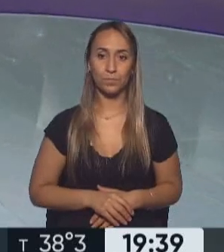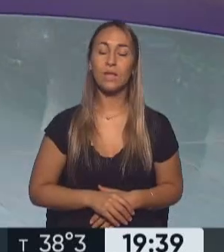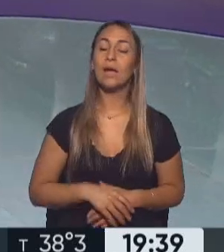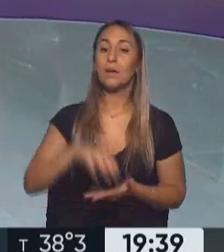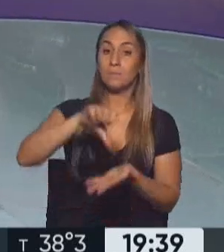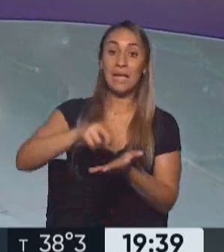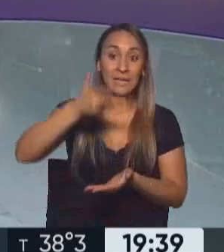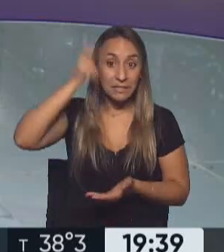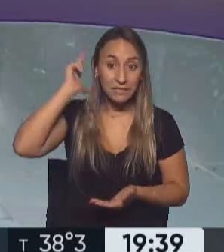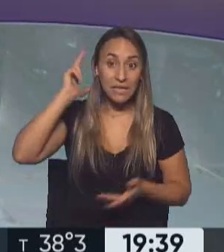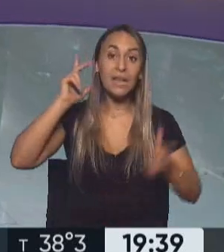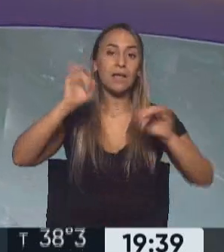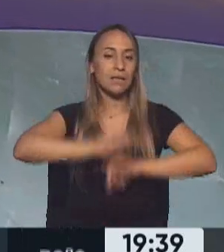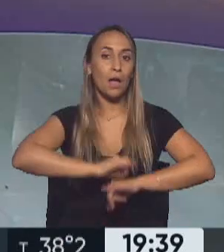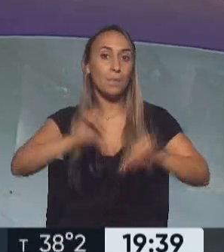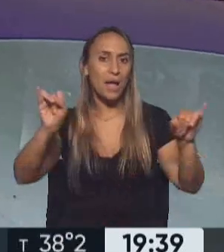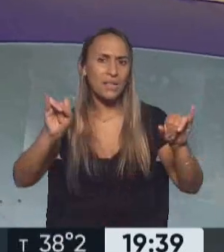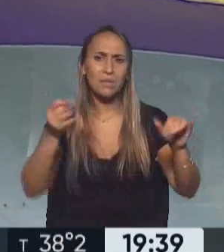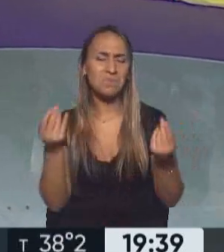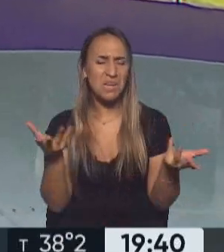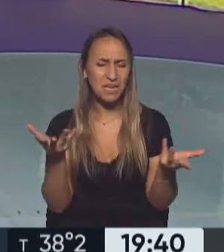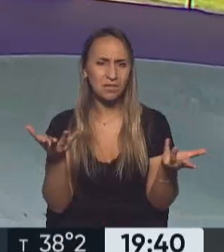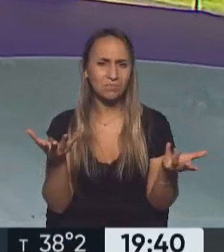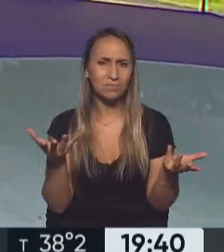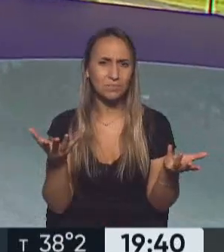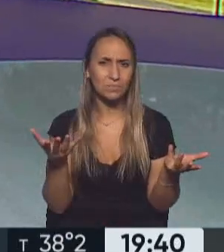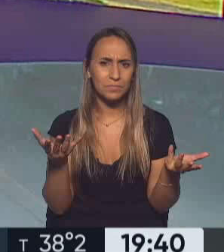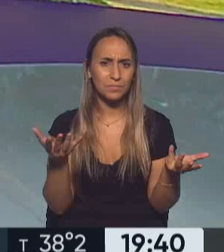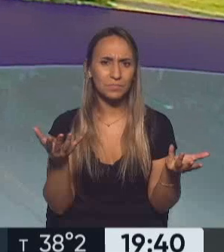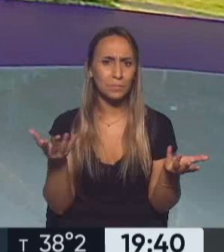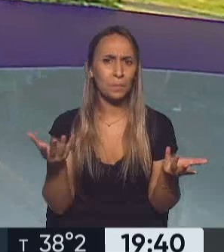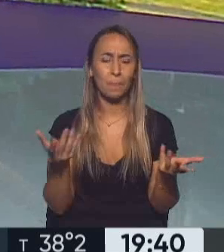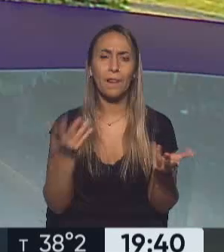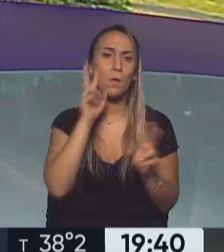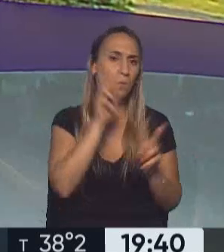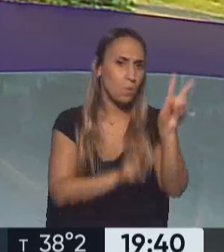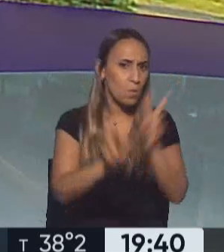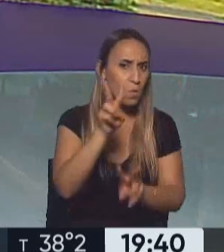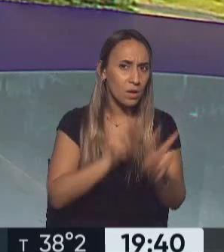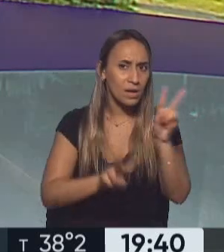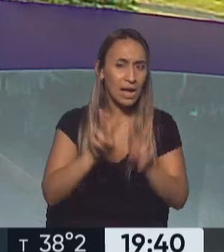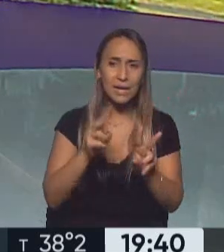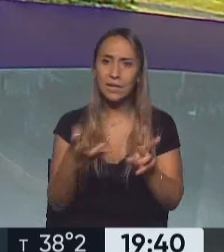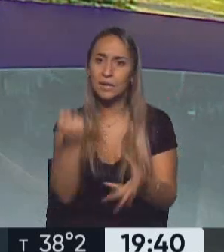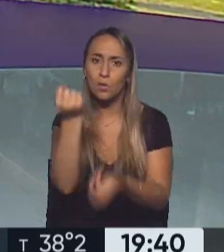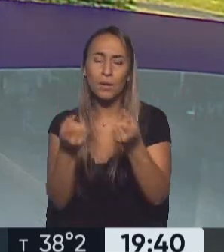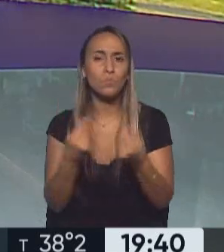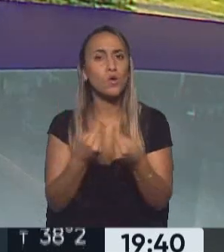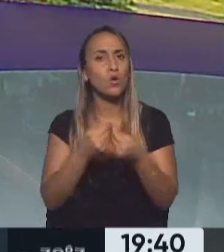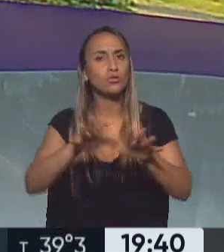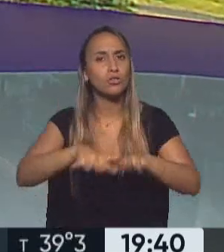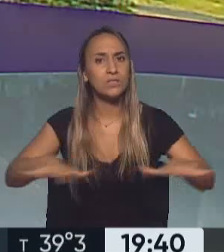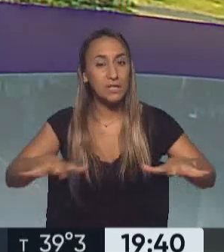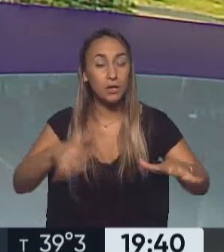Chile ha lanzado una campaña para tratar de buscar y, por supuesto, recuperar el paradero de muchos niños y niñas que